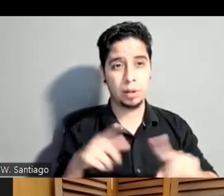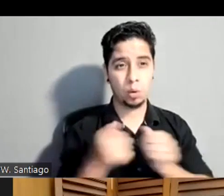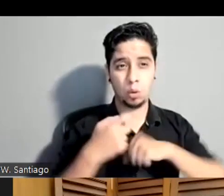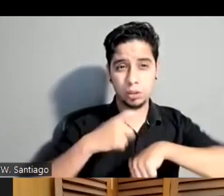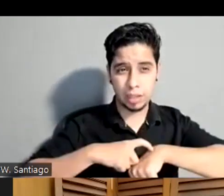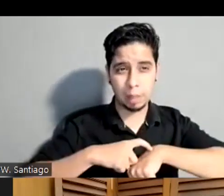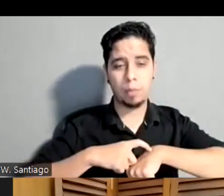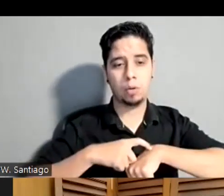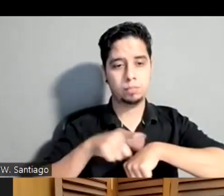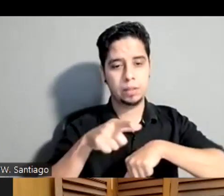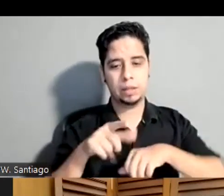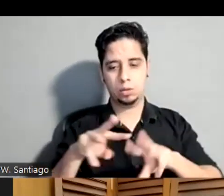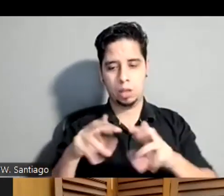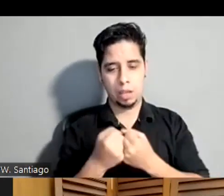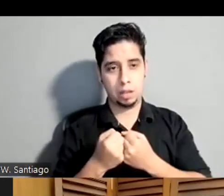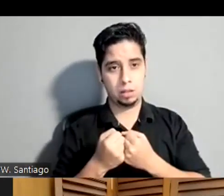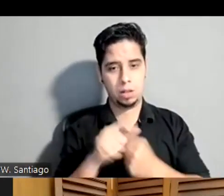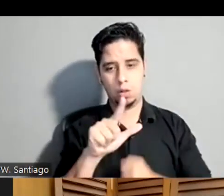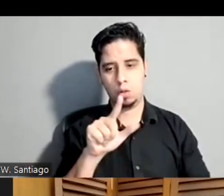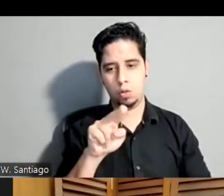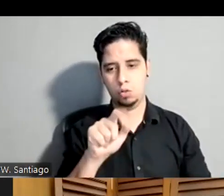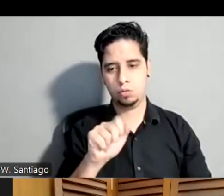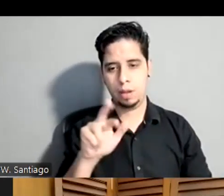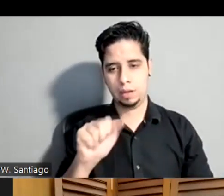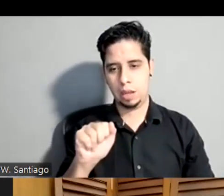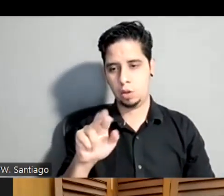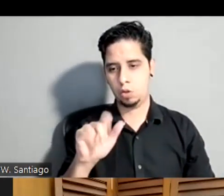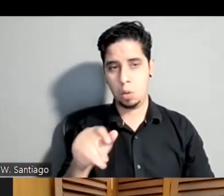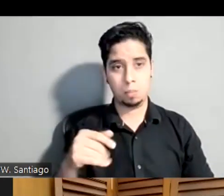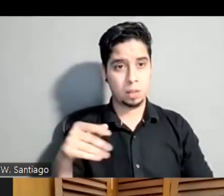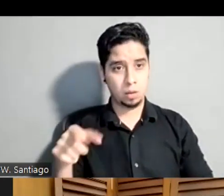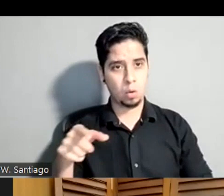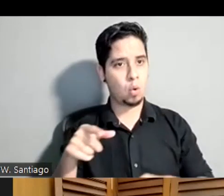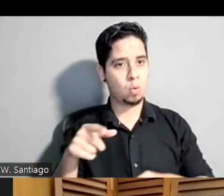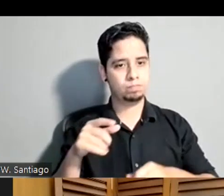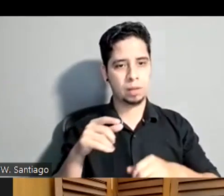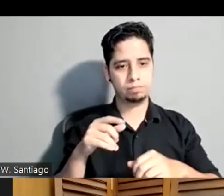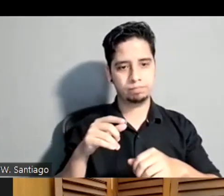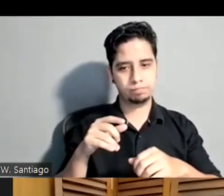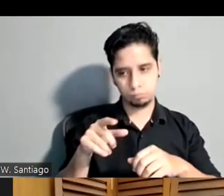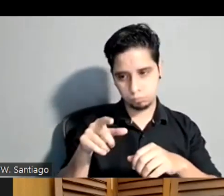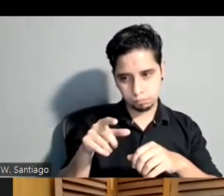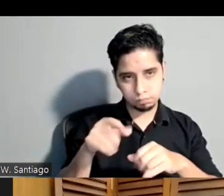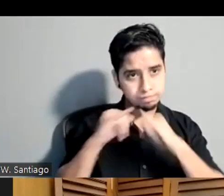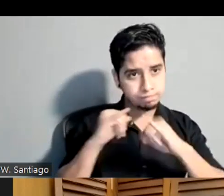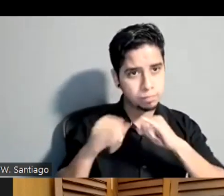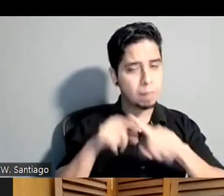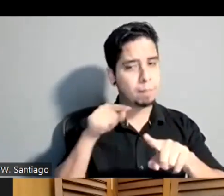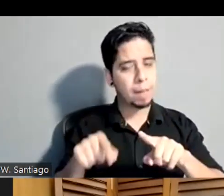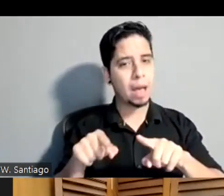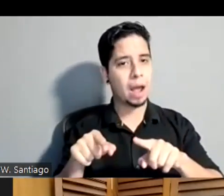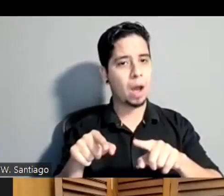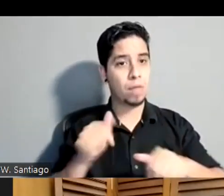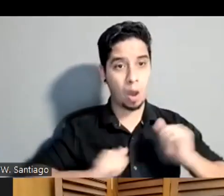En el taller de Luz María Rondón nos avisaron una audición para la obra Callando Amores de Roberto Ramos Perea. Ajá. En la